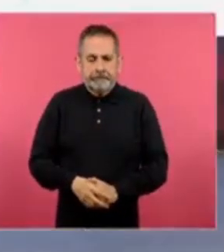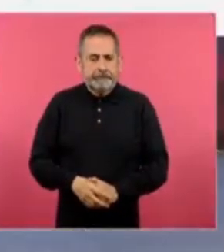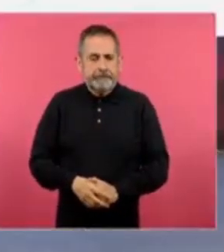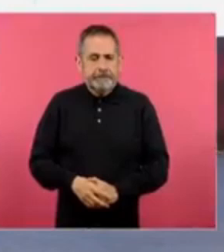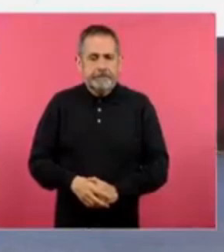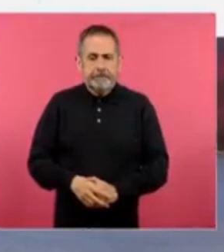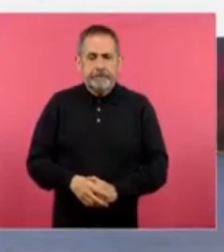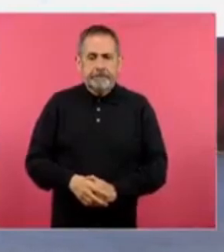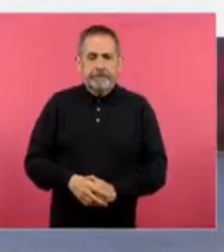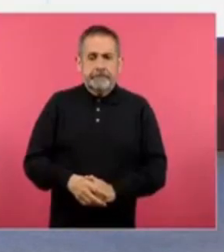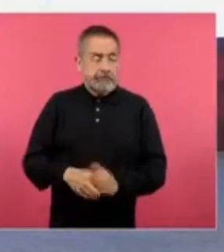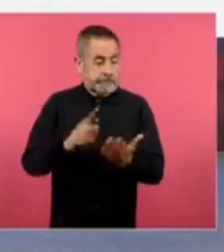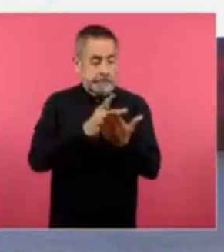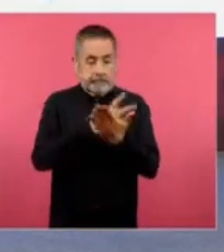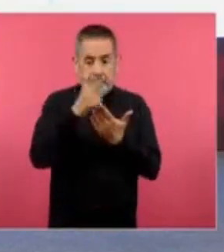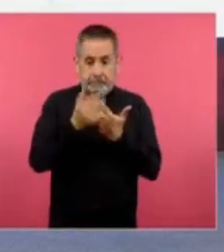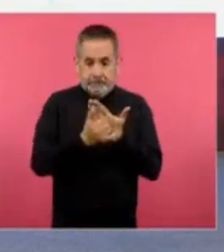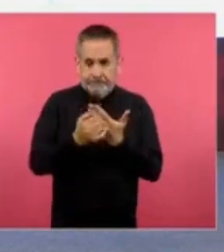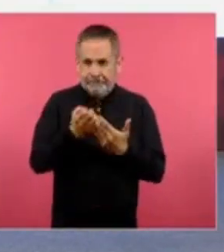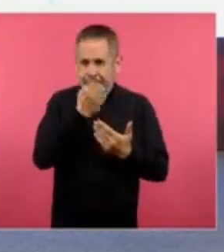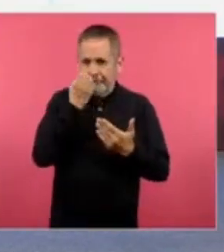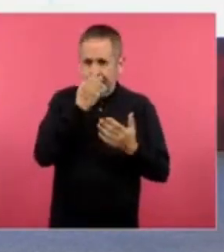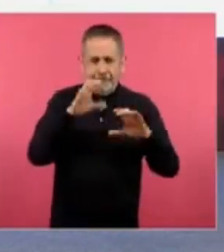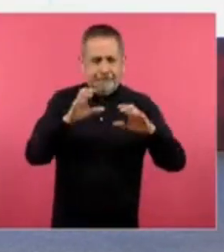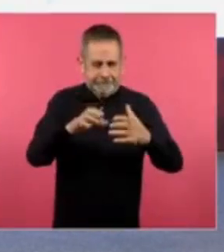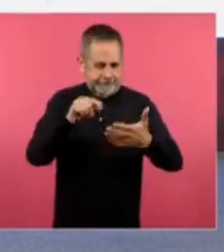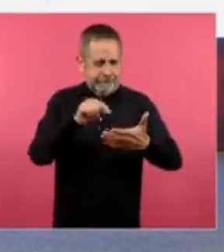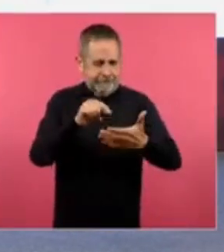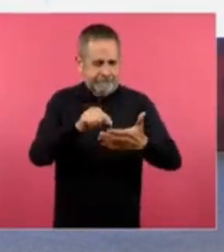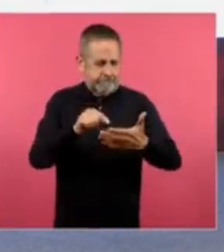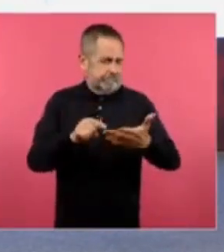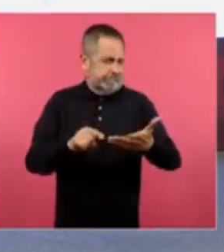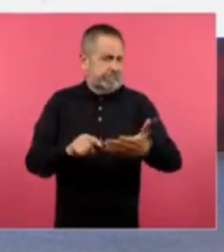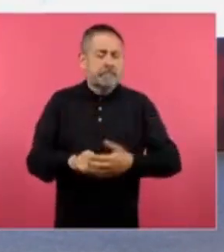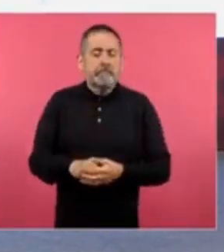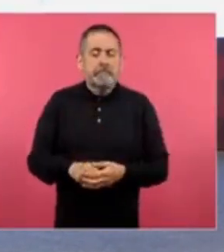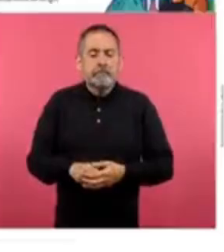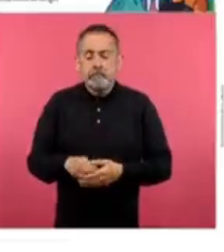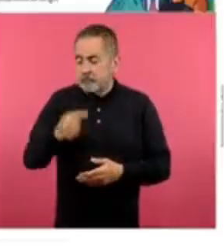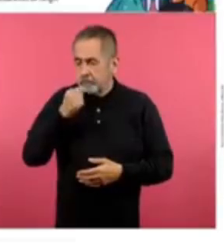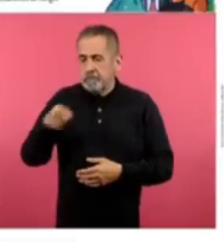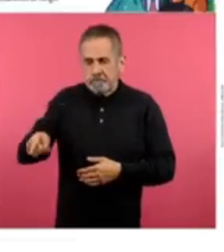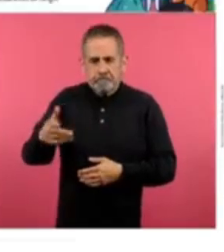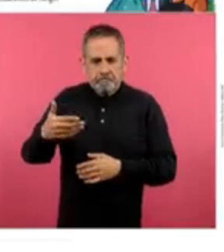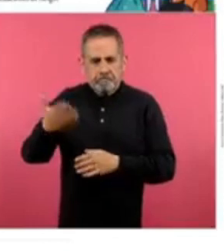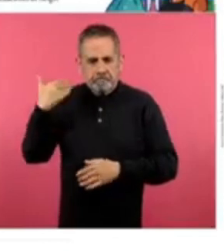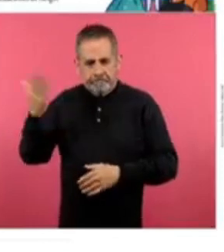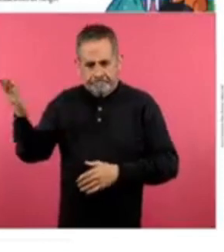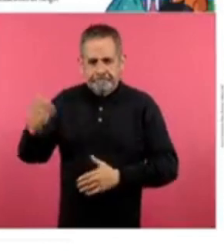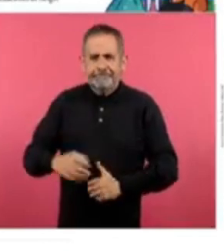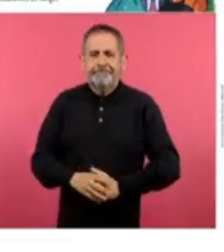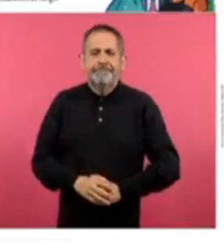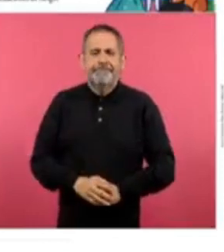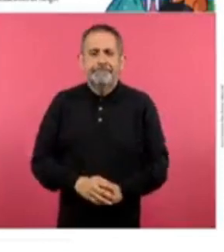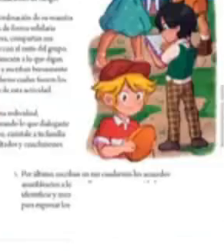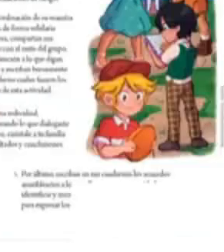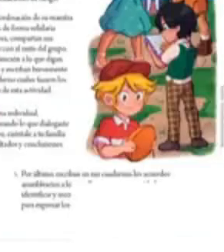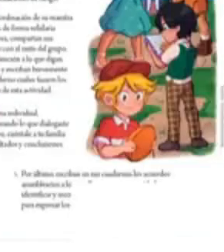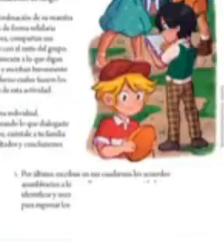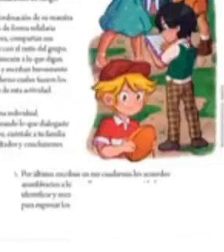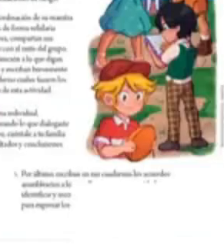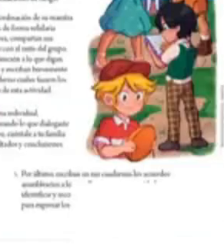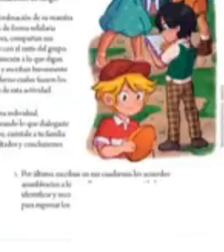cuanto a los proyectos escolares, ¿qué se busca? Ya el niño desarrolló su trabajo dentro del aula, ya el niño